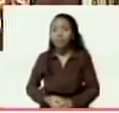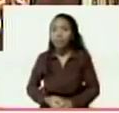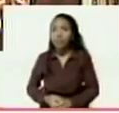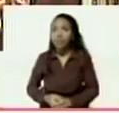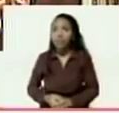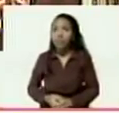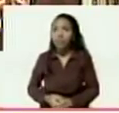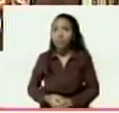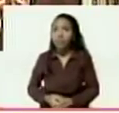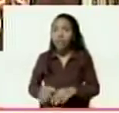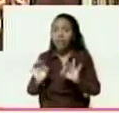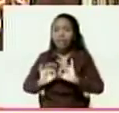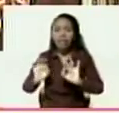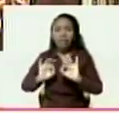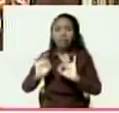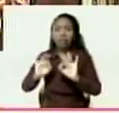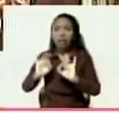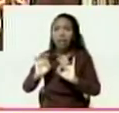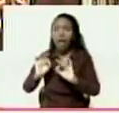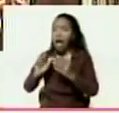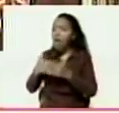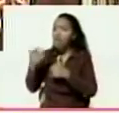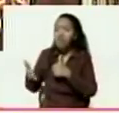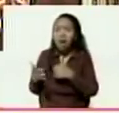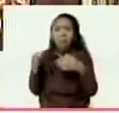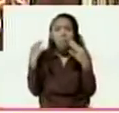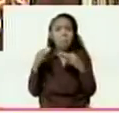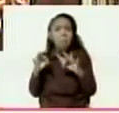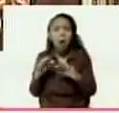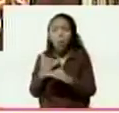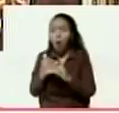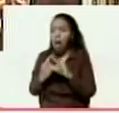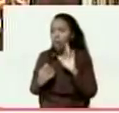nada fuera de lo normal.